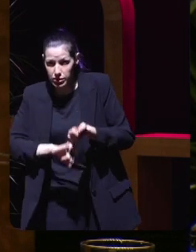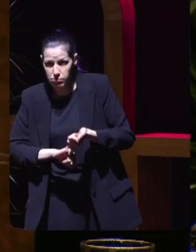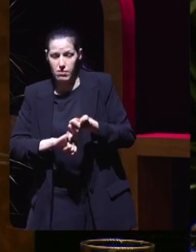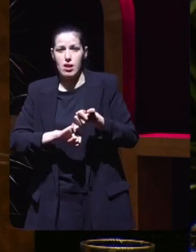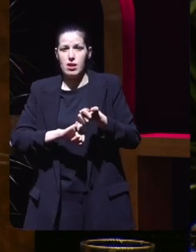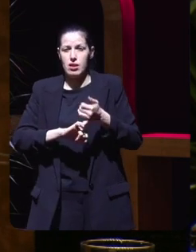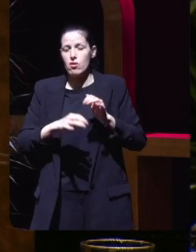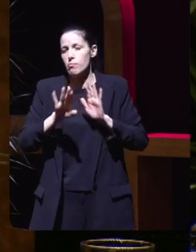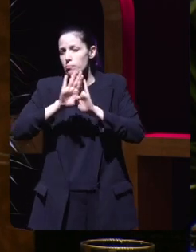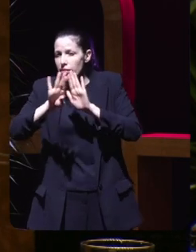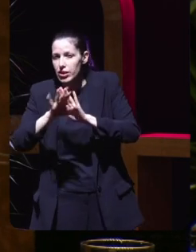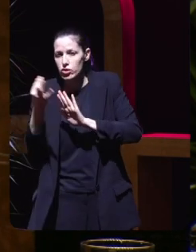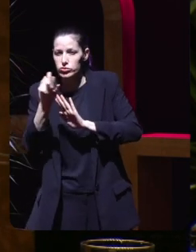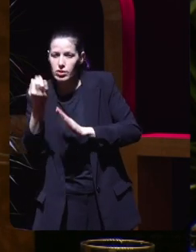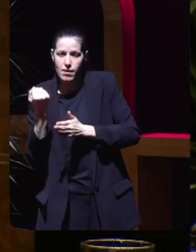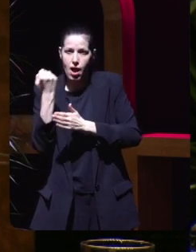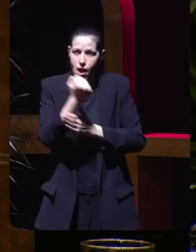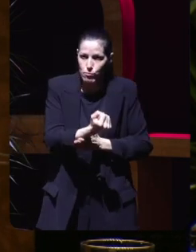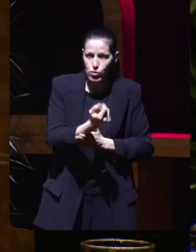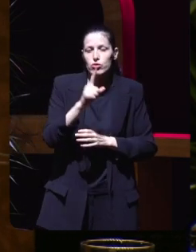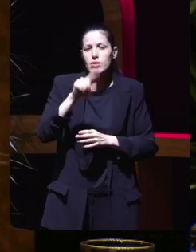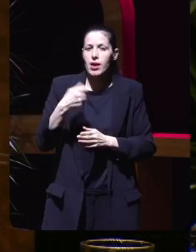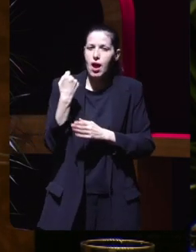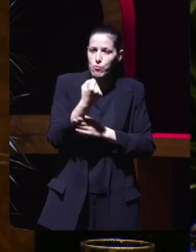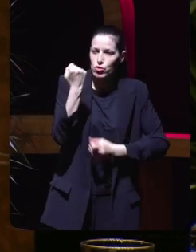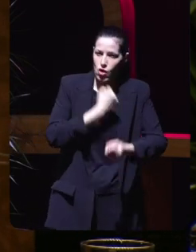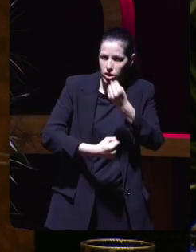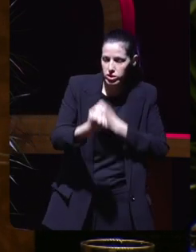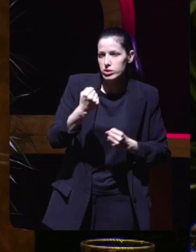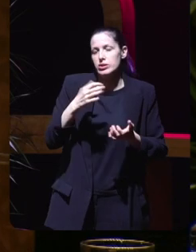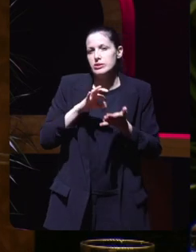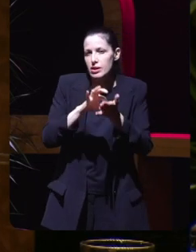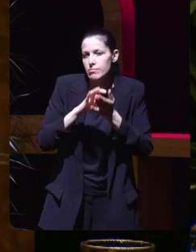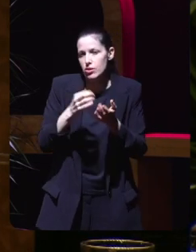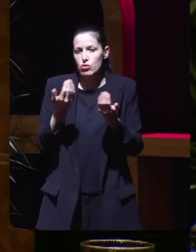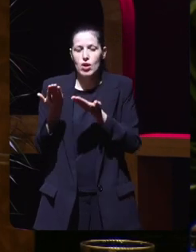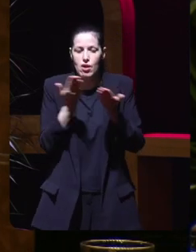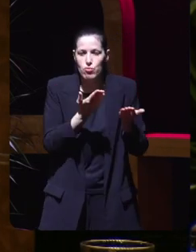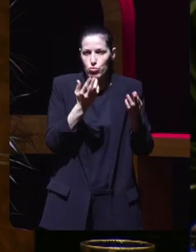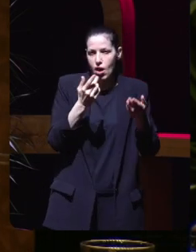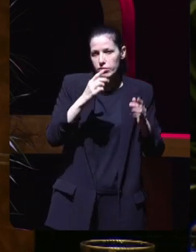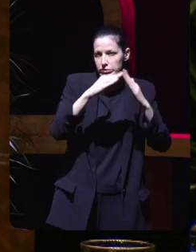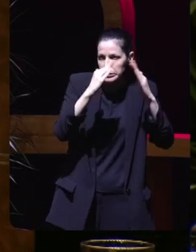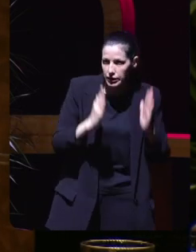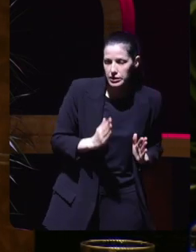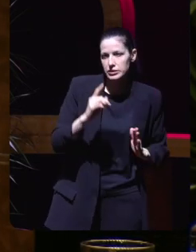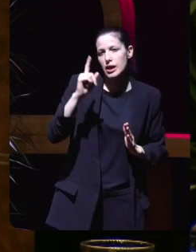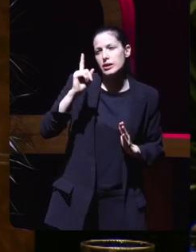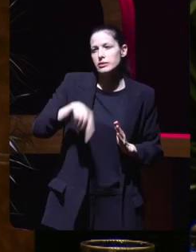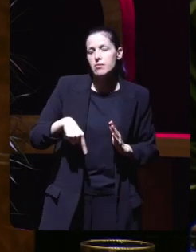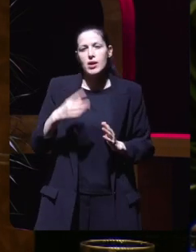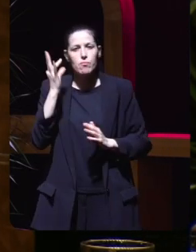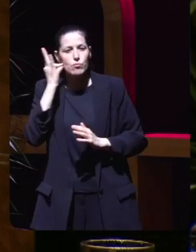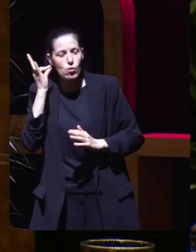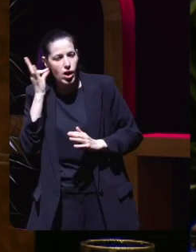compre replanteare potenciar o apoyo económico a inserción laboral o servicios de ayuda no fue hogar editar de criminalizar a mullares que defenden a sus